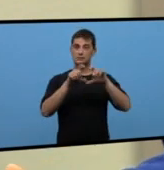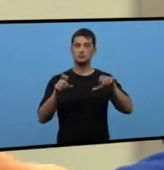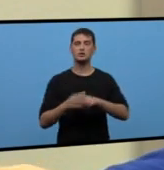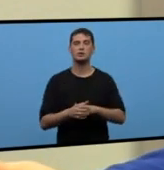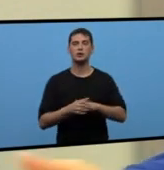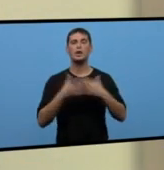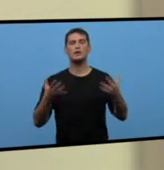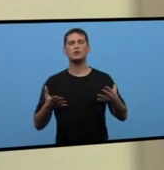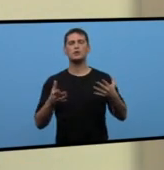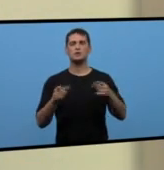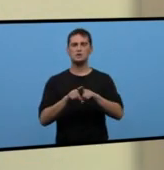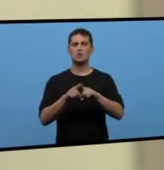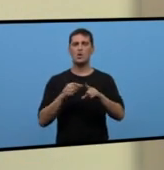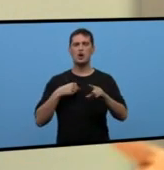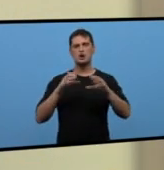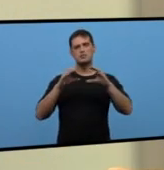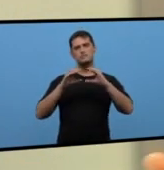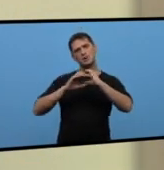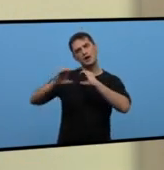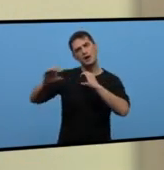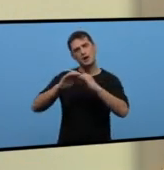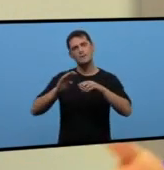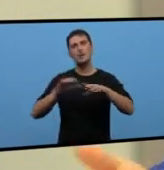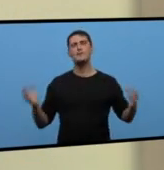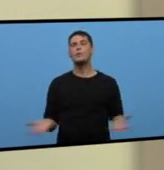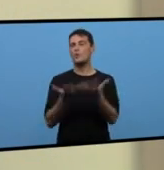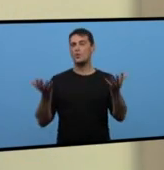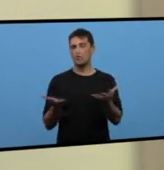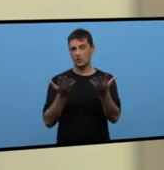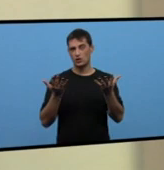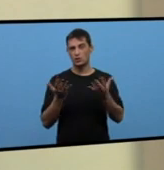por tanto, como un novo canal de promoción e de